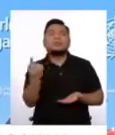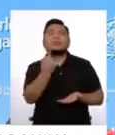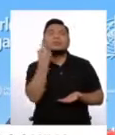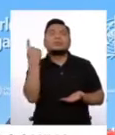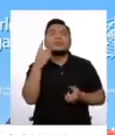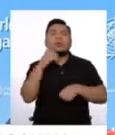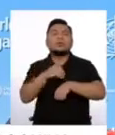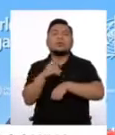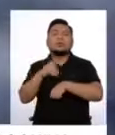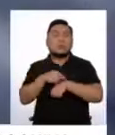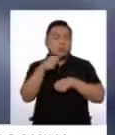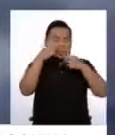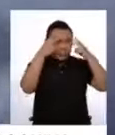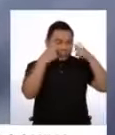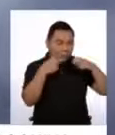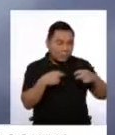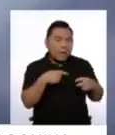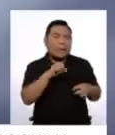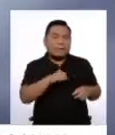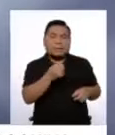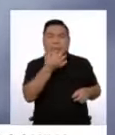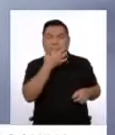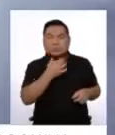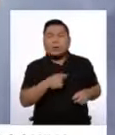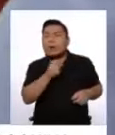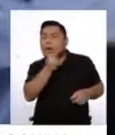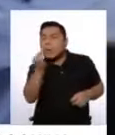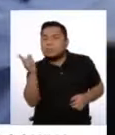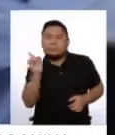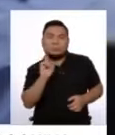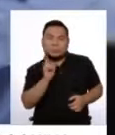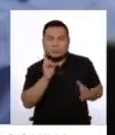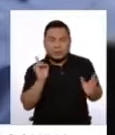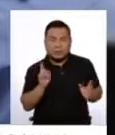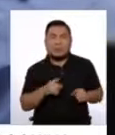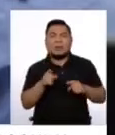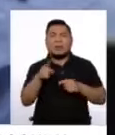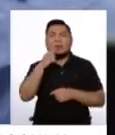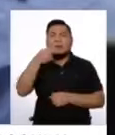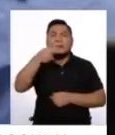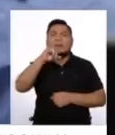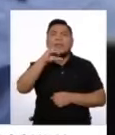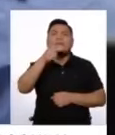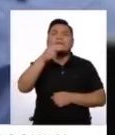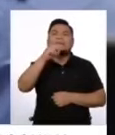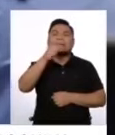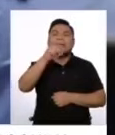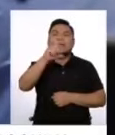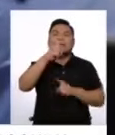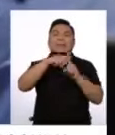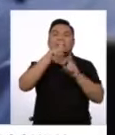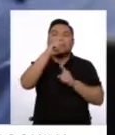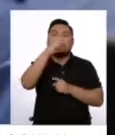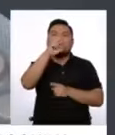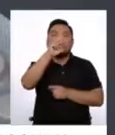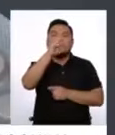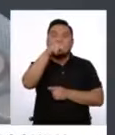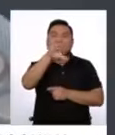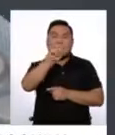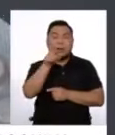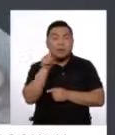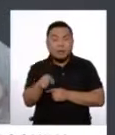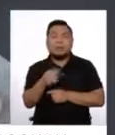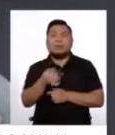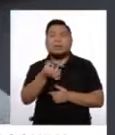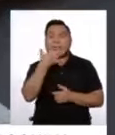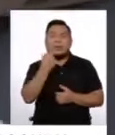clínicos monitoreados por médicos debido a sus potenciales efectos secundarios. La hidroxicloroquina no parece ser eficaz contra la COVID-19